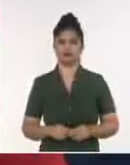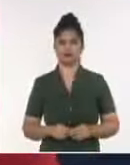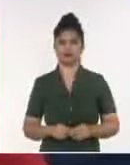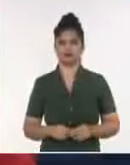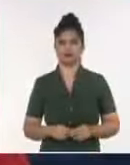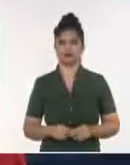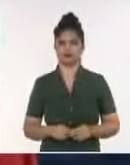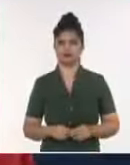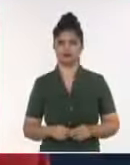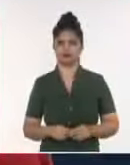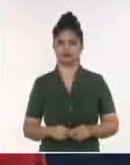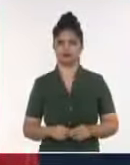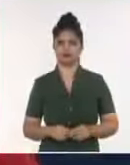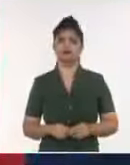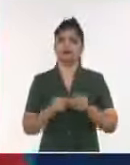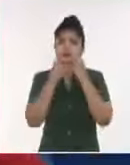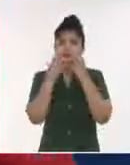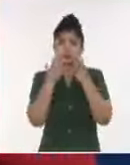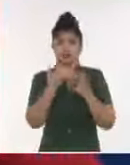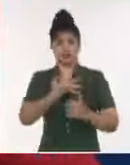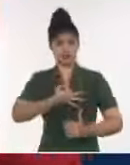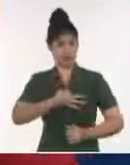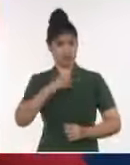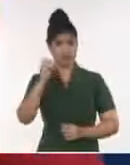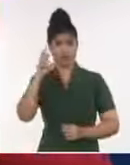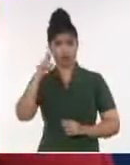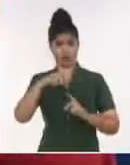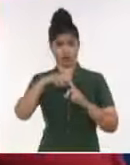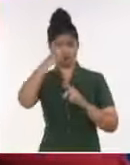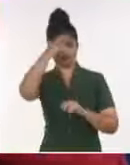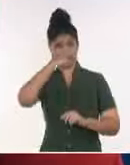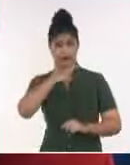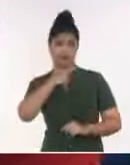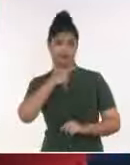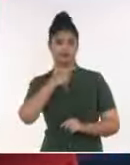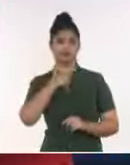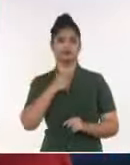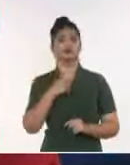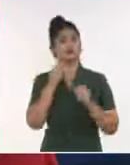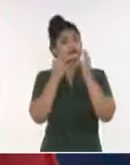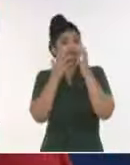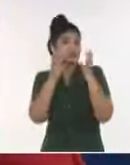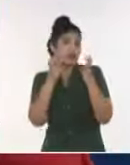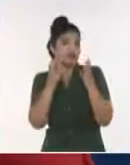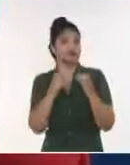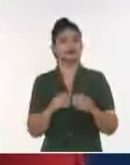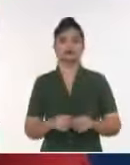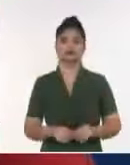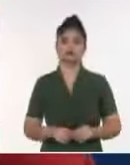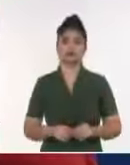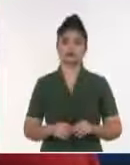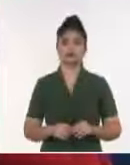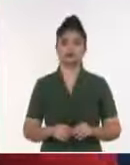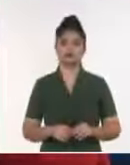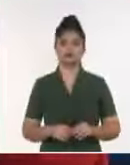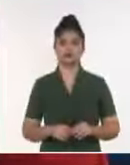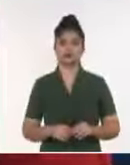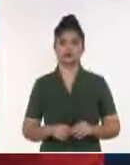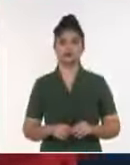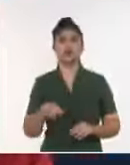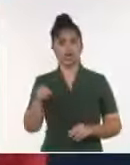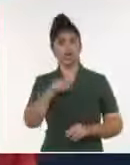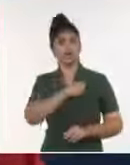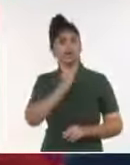medalla para Horta, ¿no? Infelizmente hay un combate que no se desempeñó, no es porque quiso, quería ganarlo,